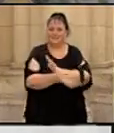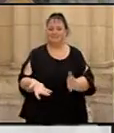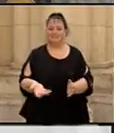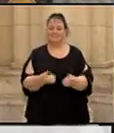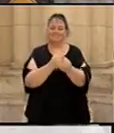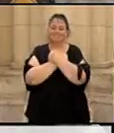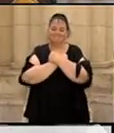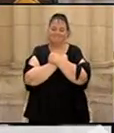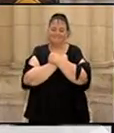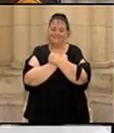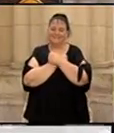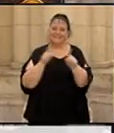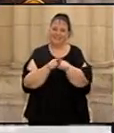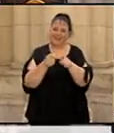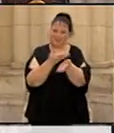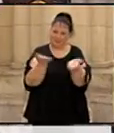Queridos hermanos,